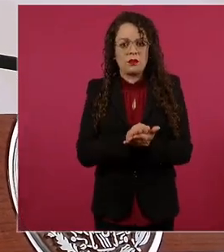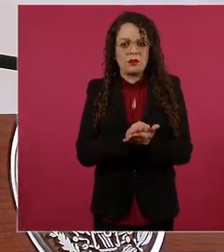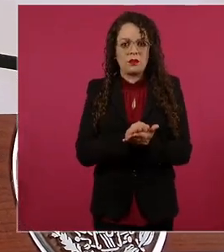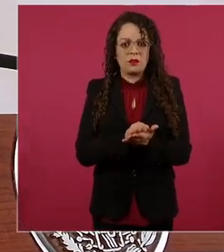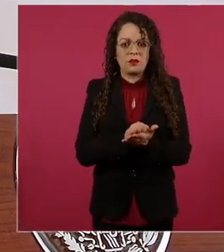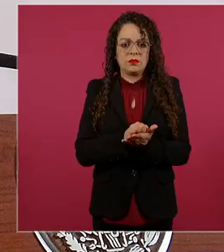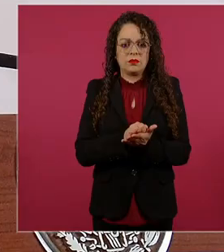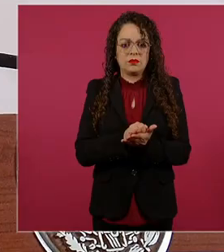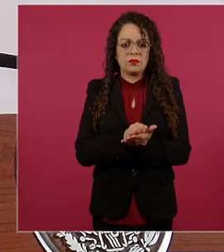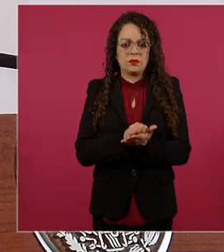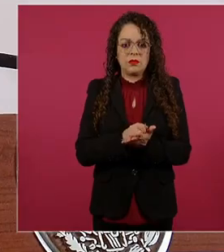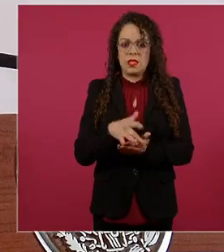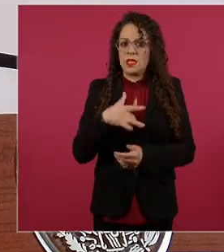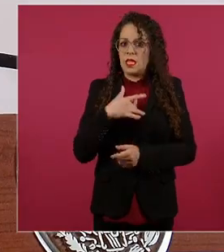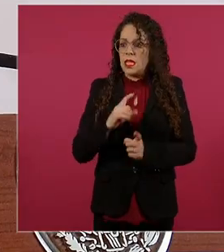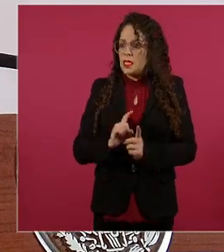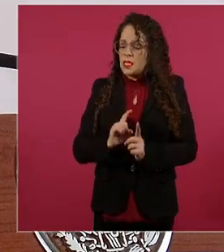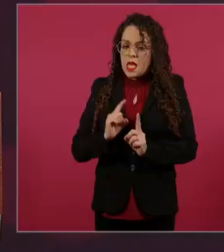Sensibles No